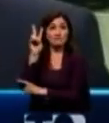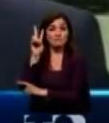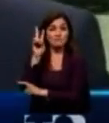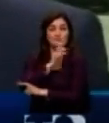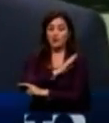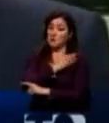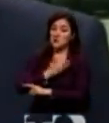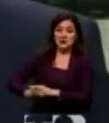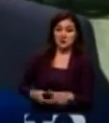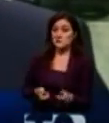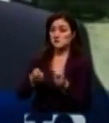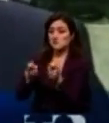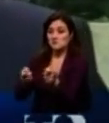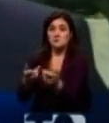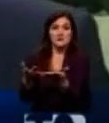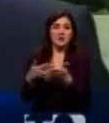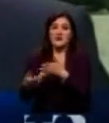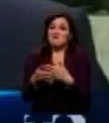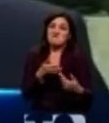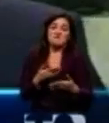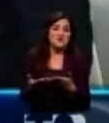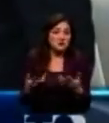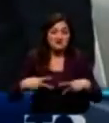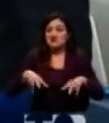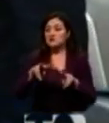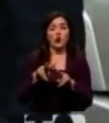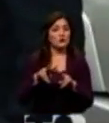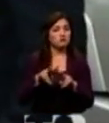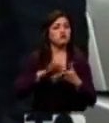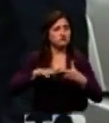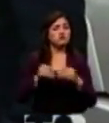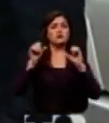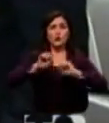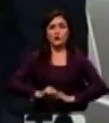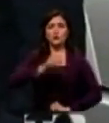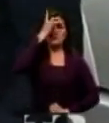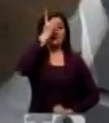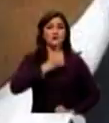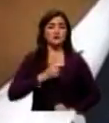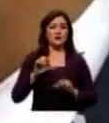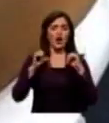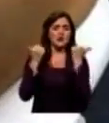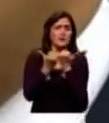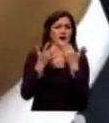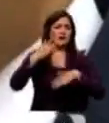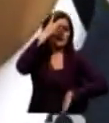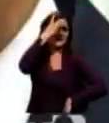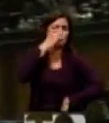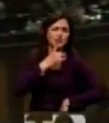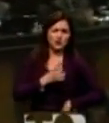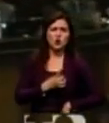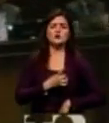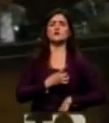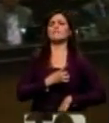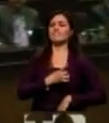Porque independientemente de los números que se arrojen, hay salidas para el país. Pero si se toman decisiones, dice este mismo asambleísta, decisiones que